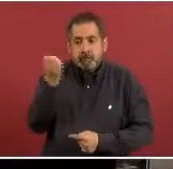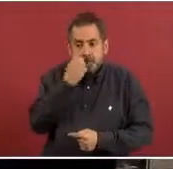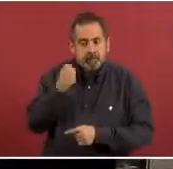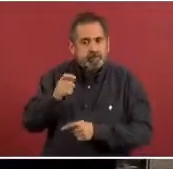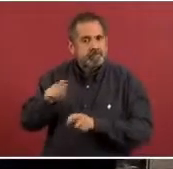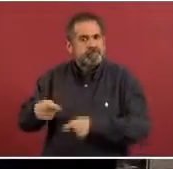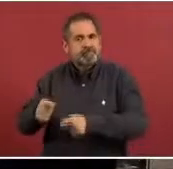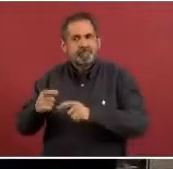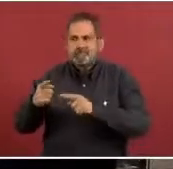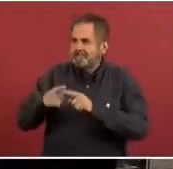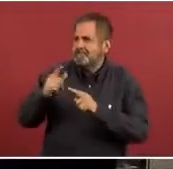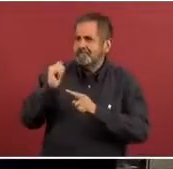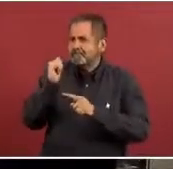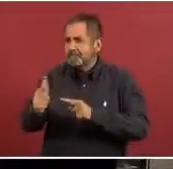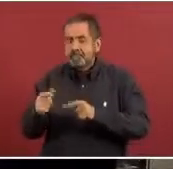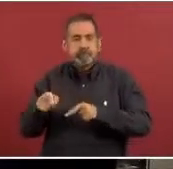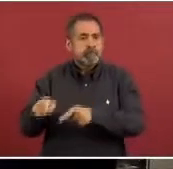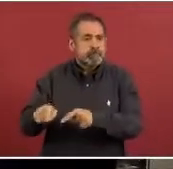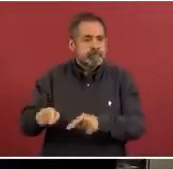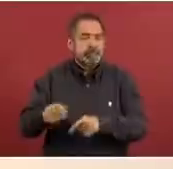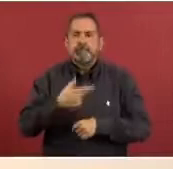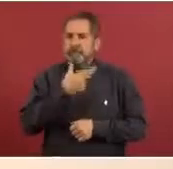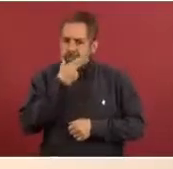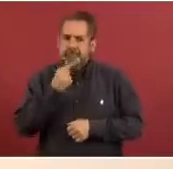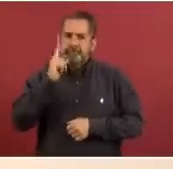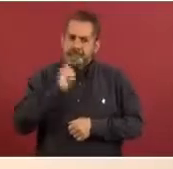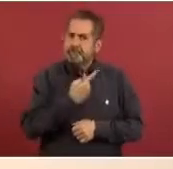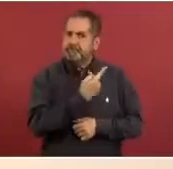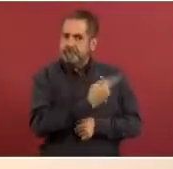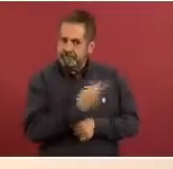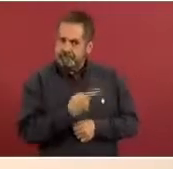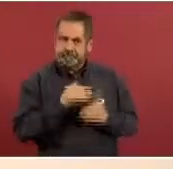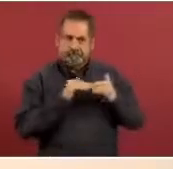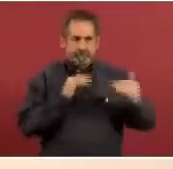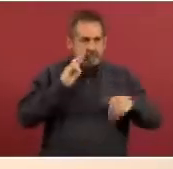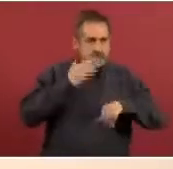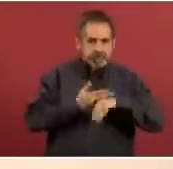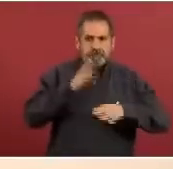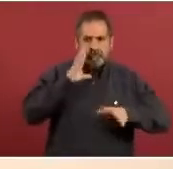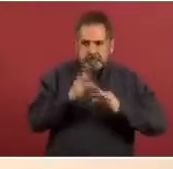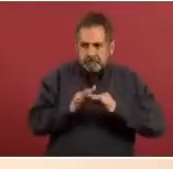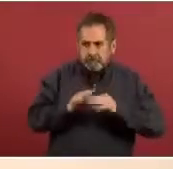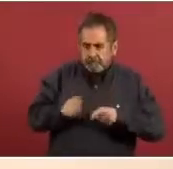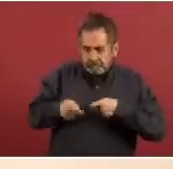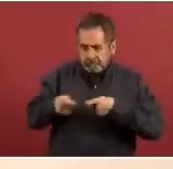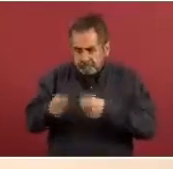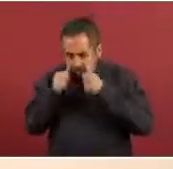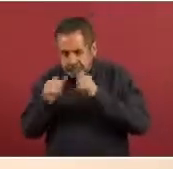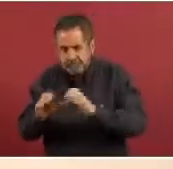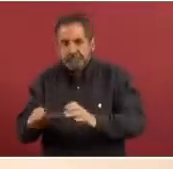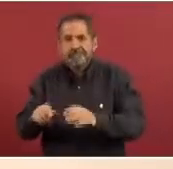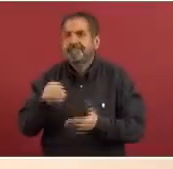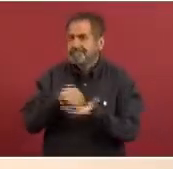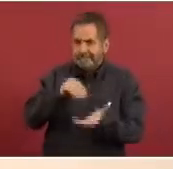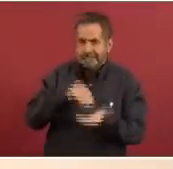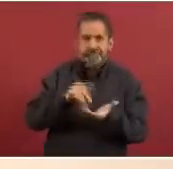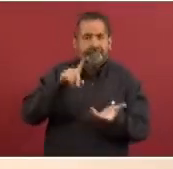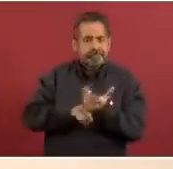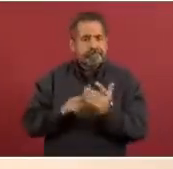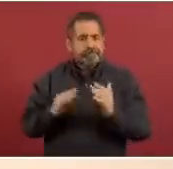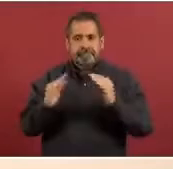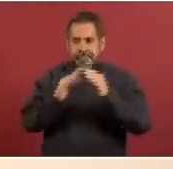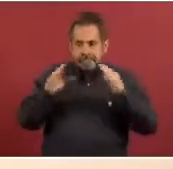escuela, virtualmente, pero están en la escuela, que las mujeres y los hombres siguen trabajando de sus casas y que eso hace todavía